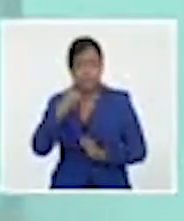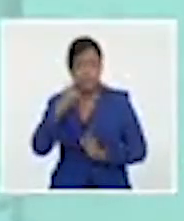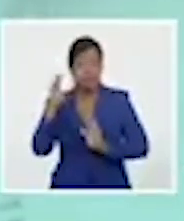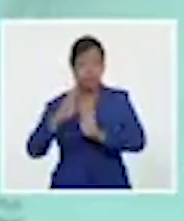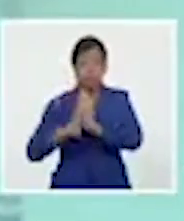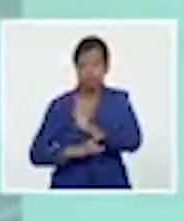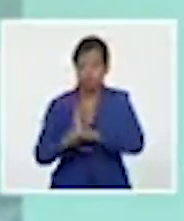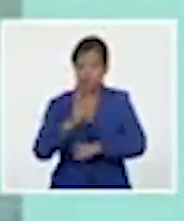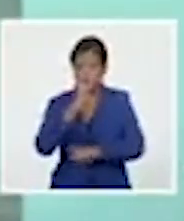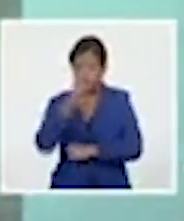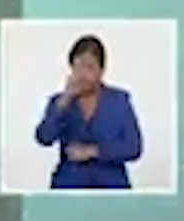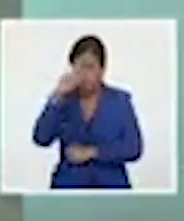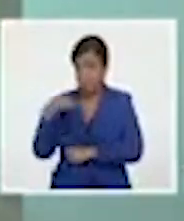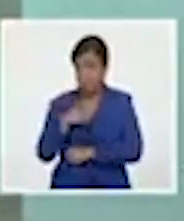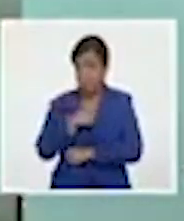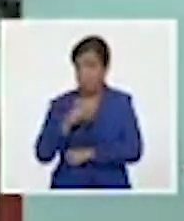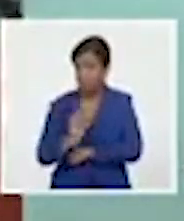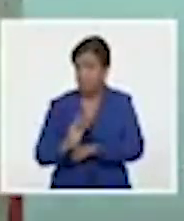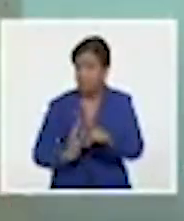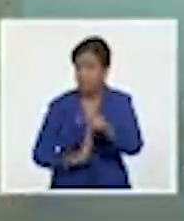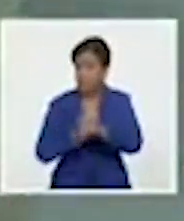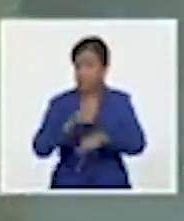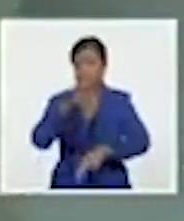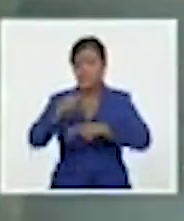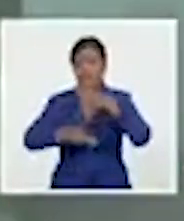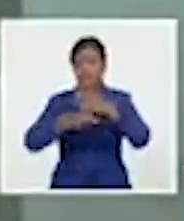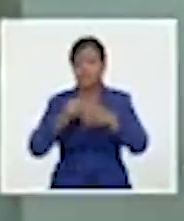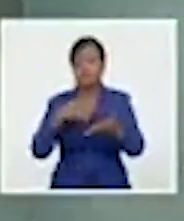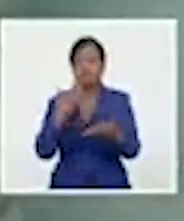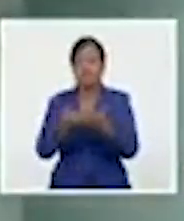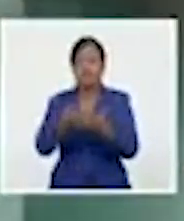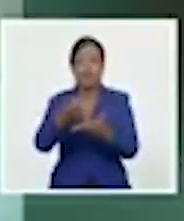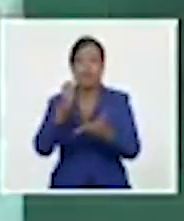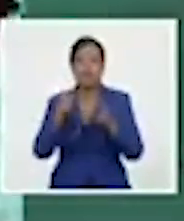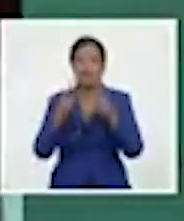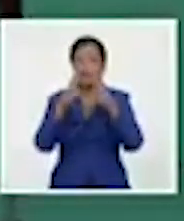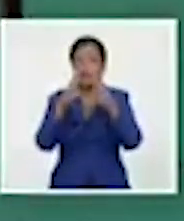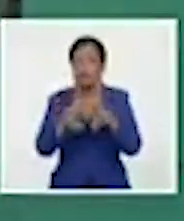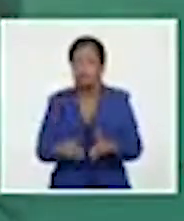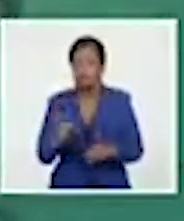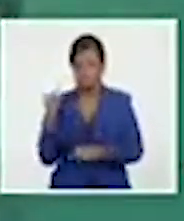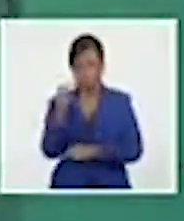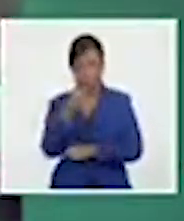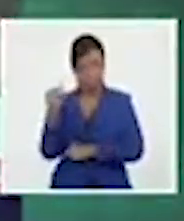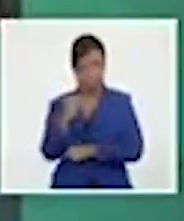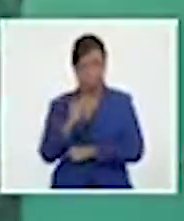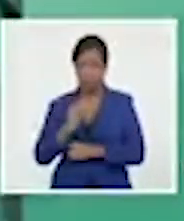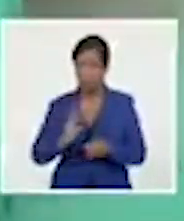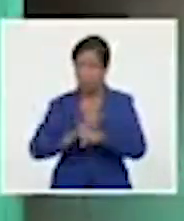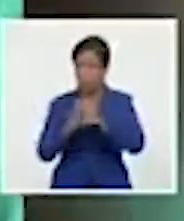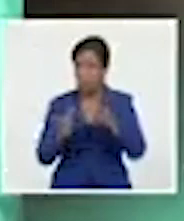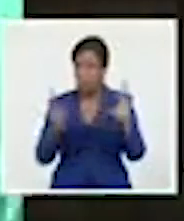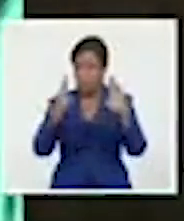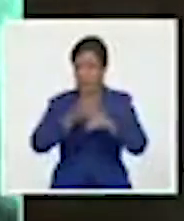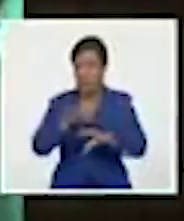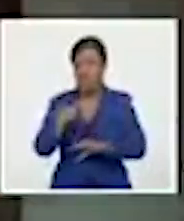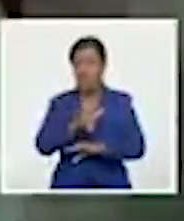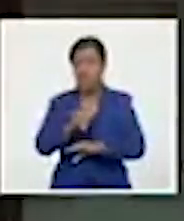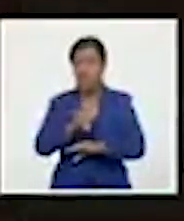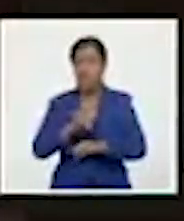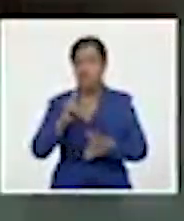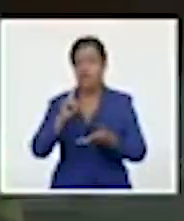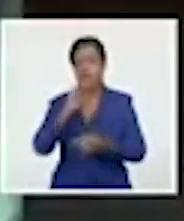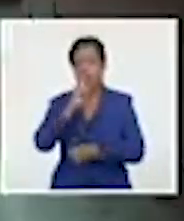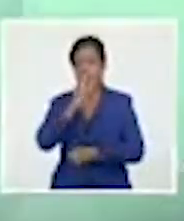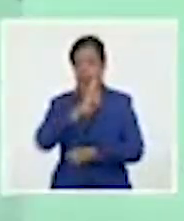paciente o de un detenido? ¿Se trata de un hombre en perfecto estado? Porque si lo que temes es que se vaya a caer,